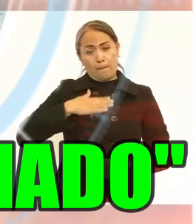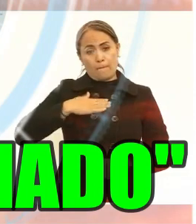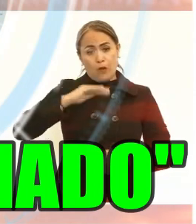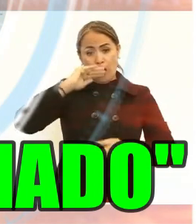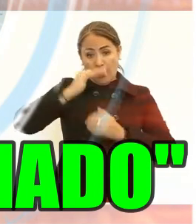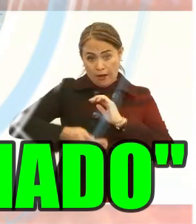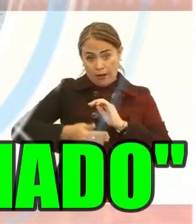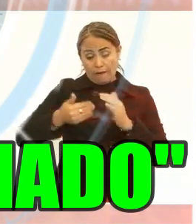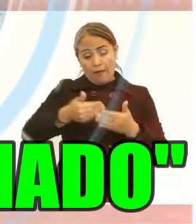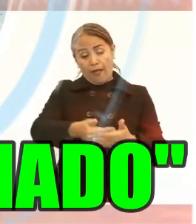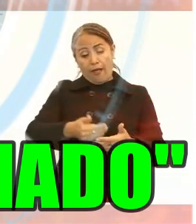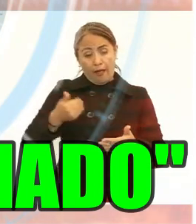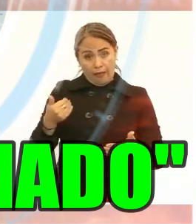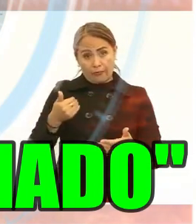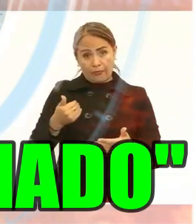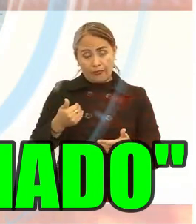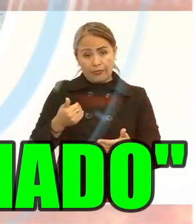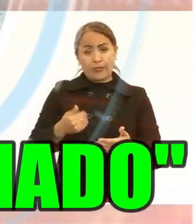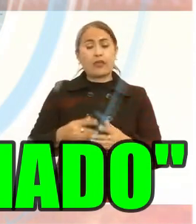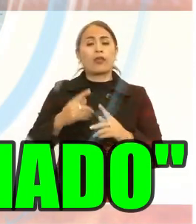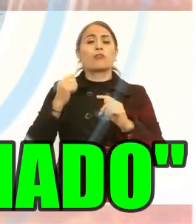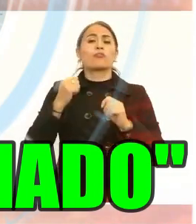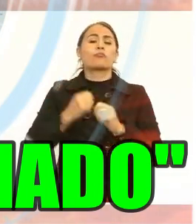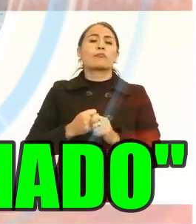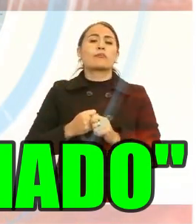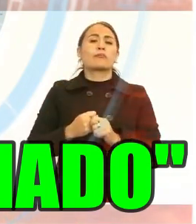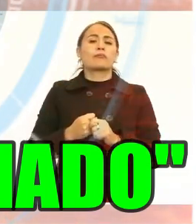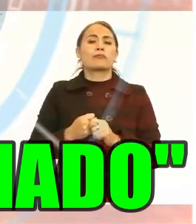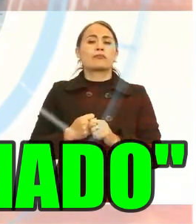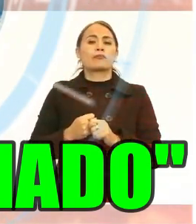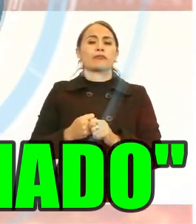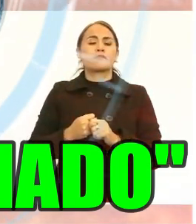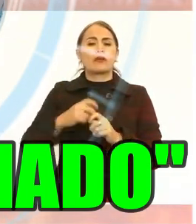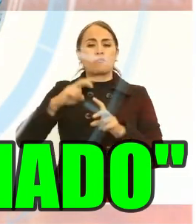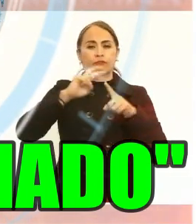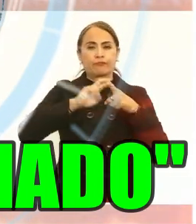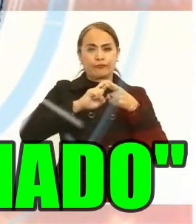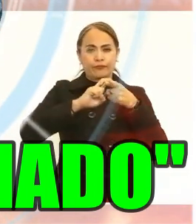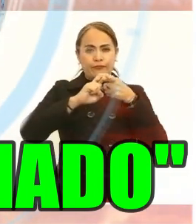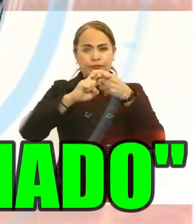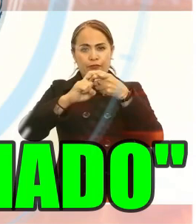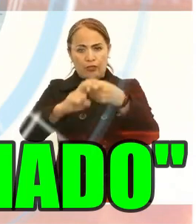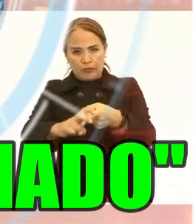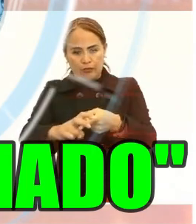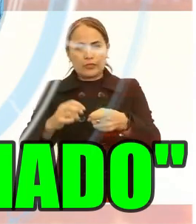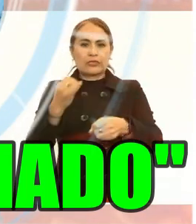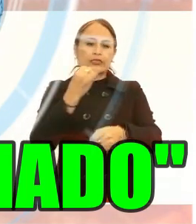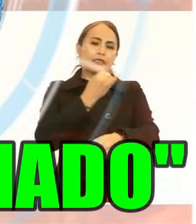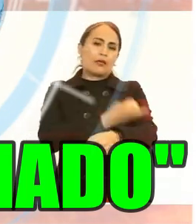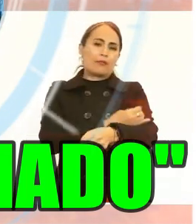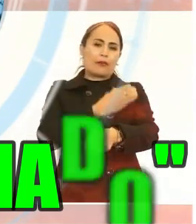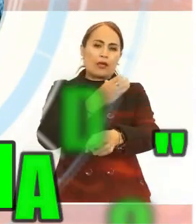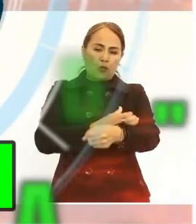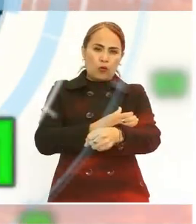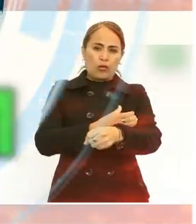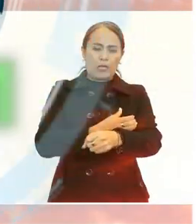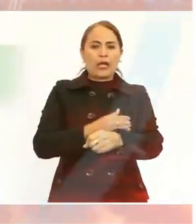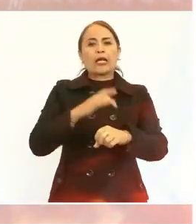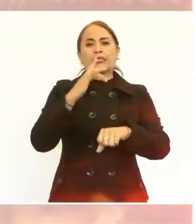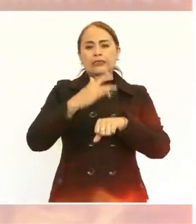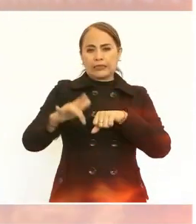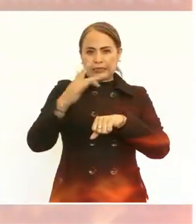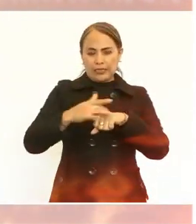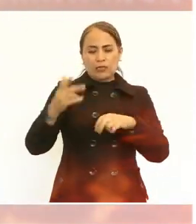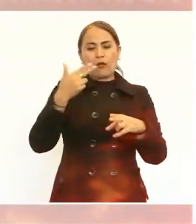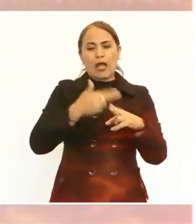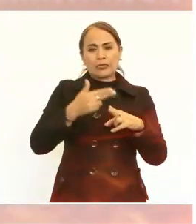Toluca. Se puso a hablar de los héroes. Por eso, por discursos cargados de mentiras como este